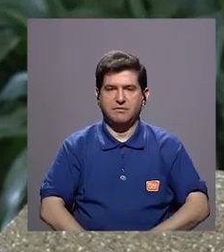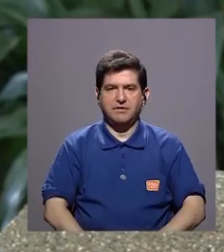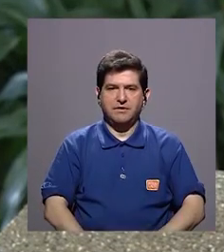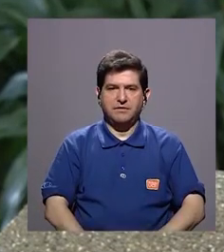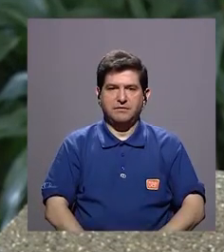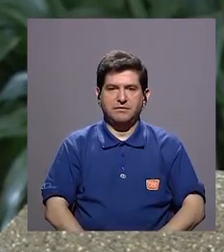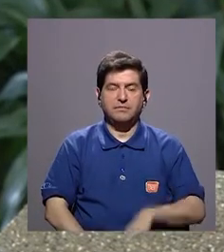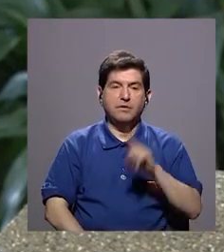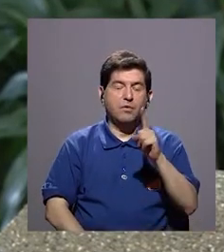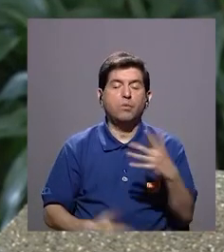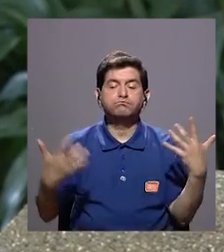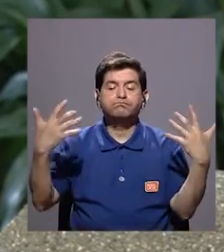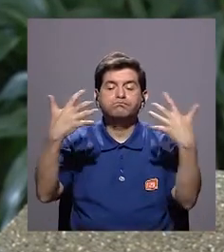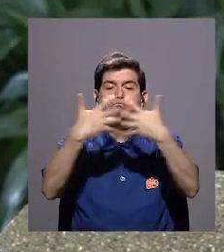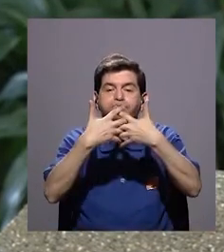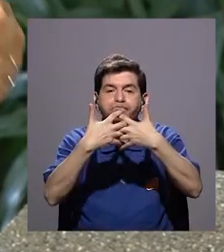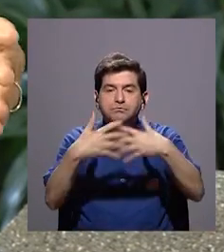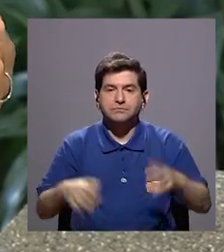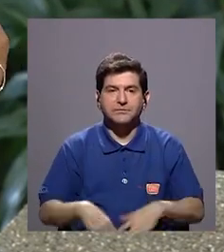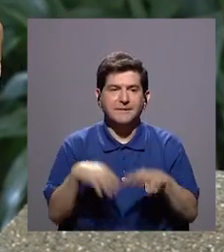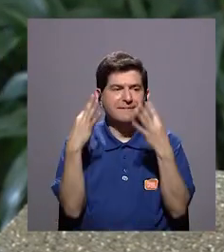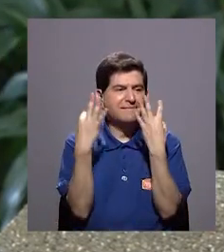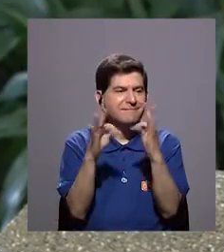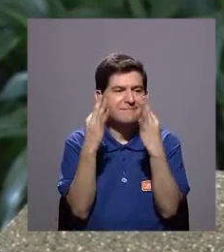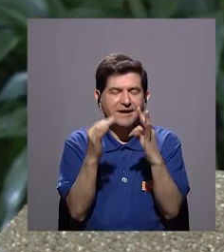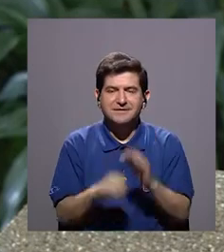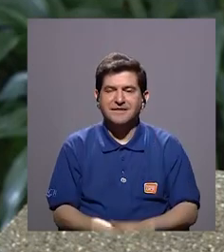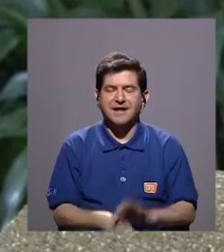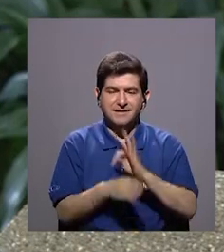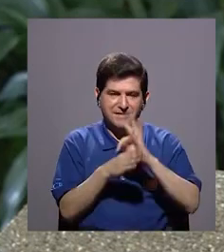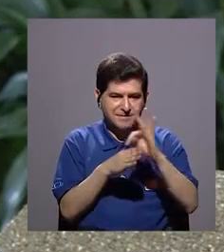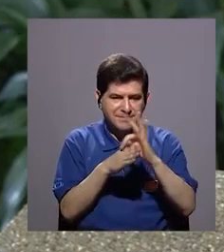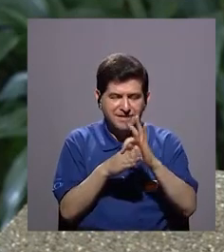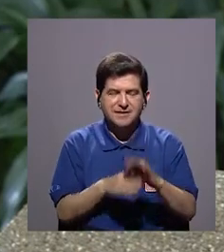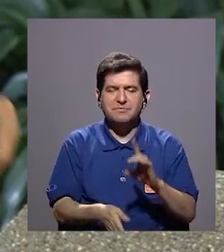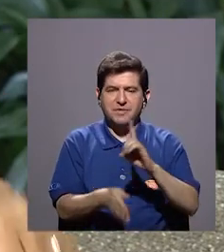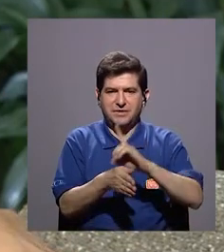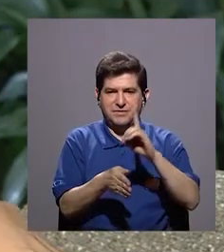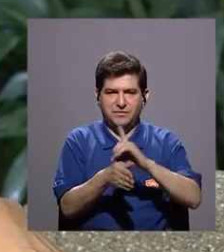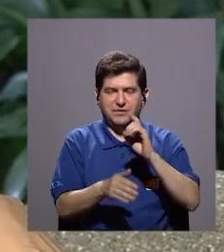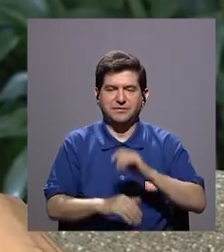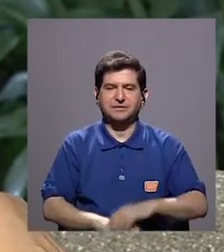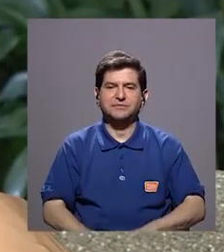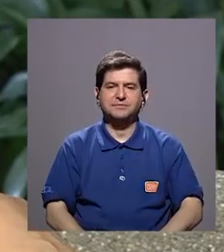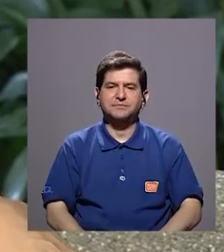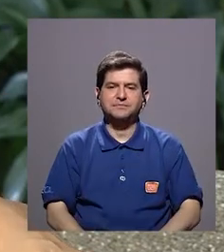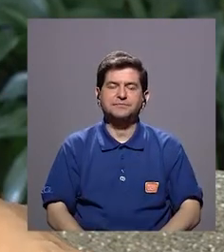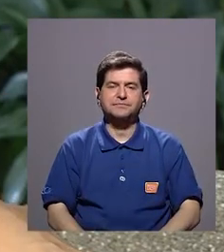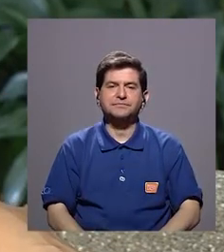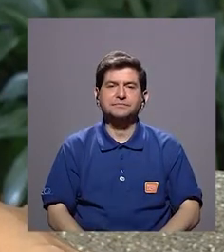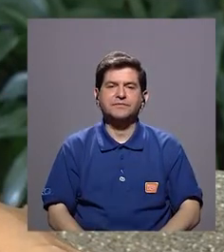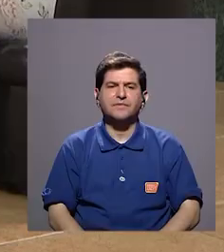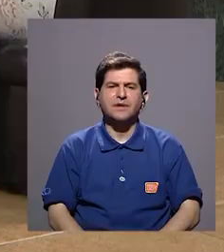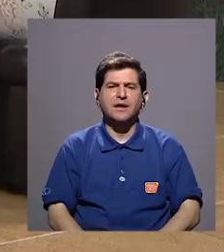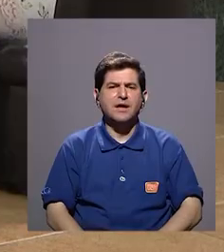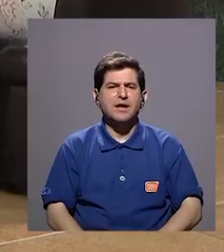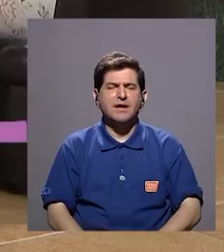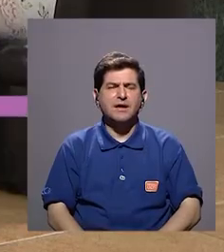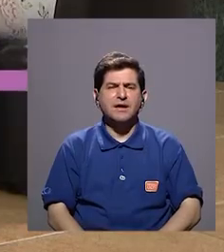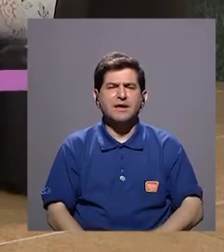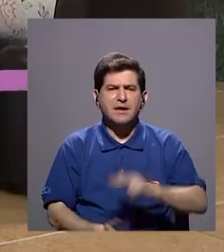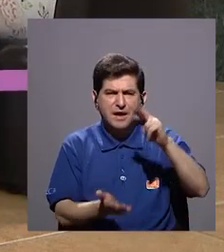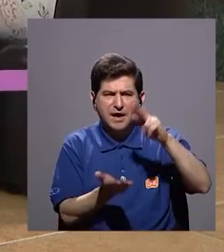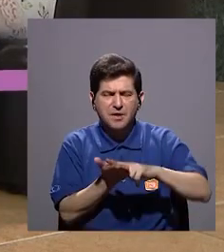naturales como un complemento para sus tratamientos médicos. Leonor, ¿y quién